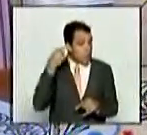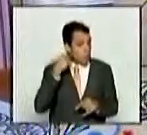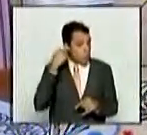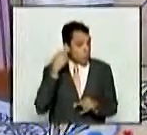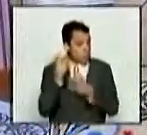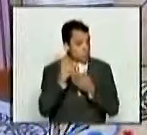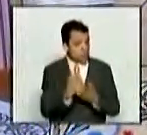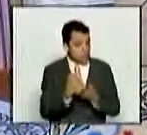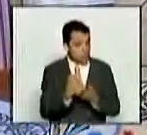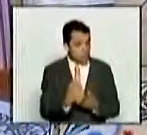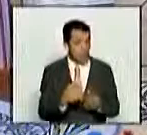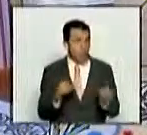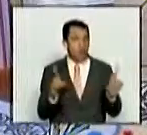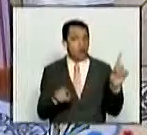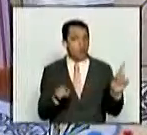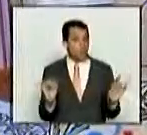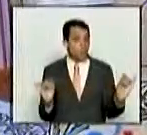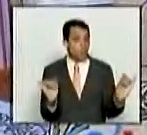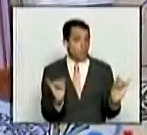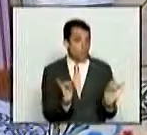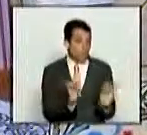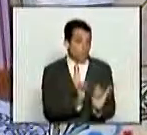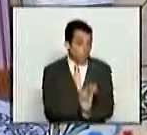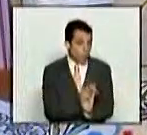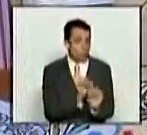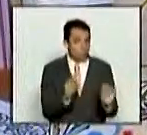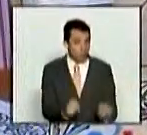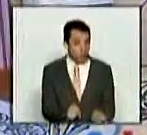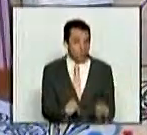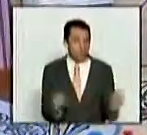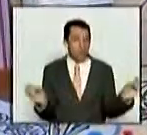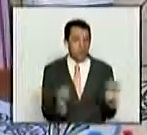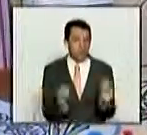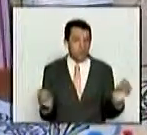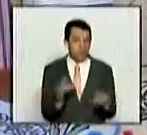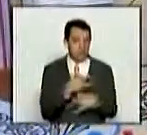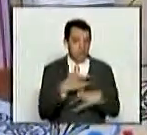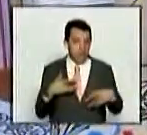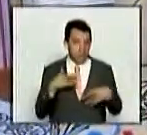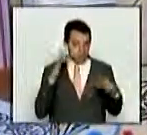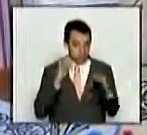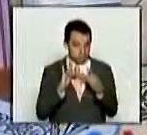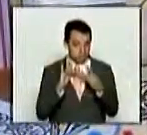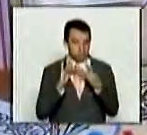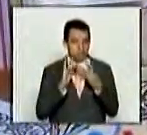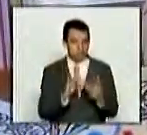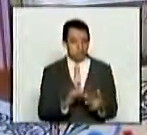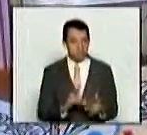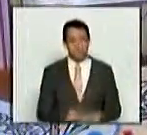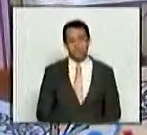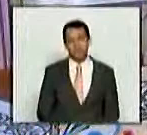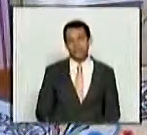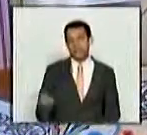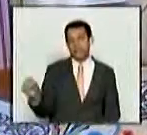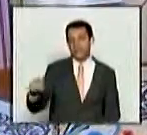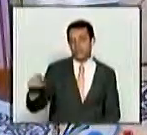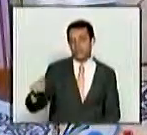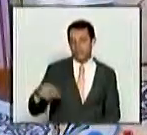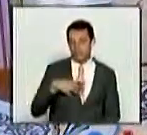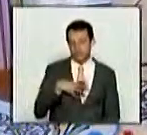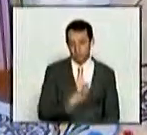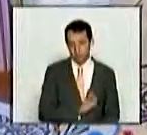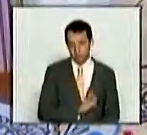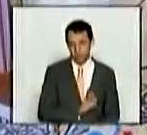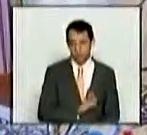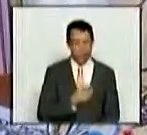vemos muchas personas bajando de peso, tienen un gran efecto terapéutico en el manejo del dolor. Bueno, vamos a hablar del aurículo,